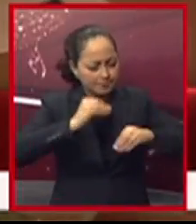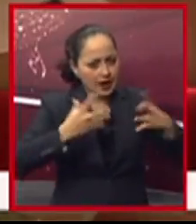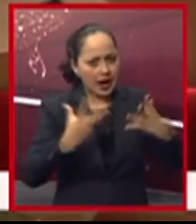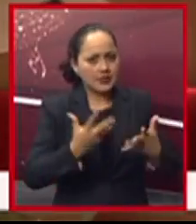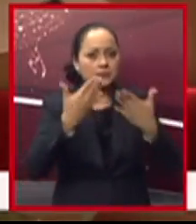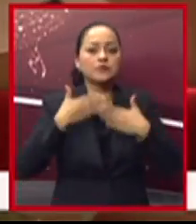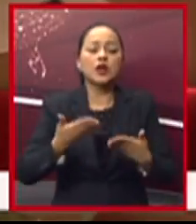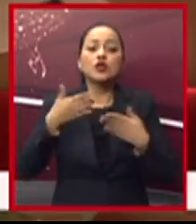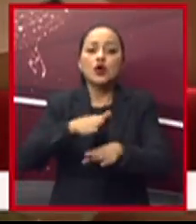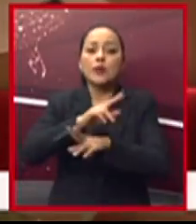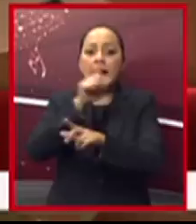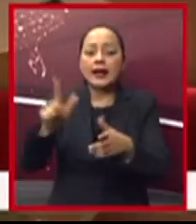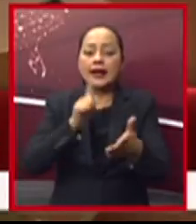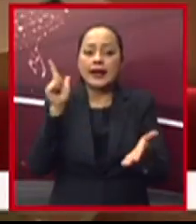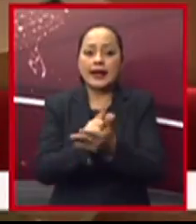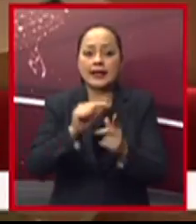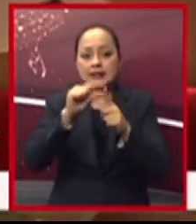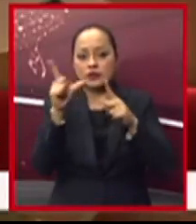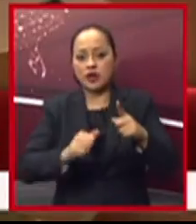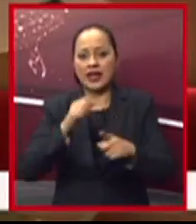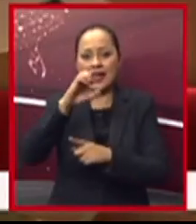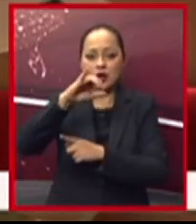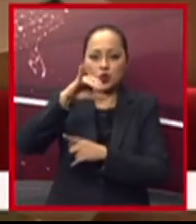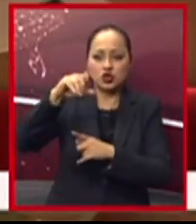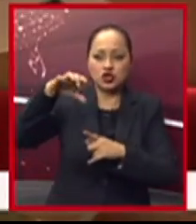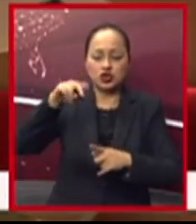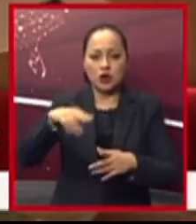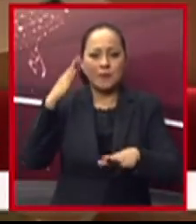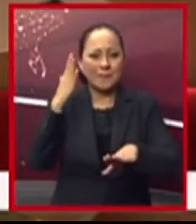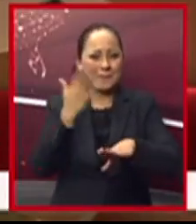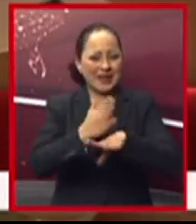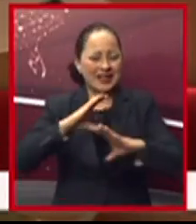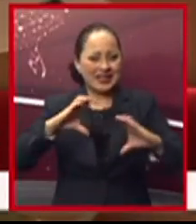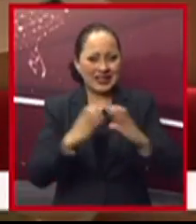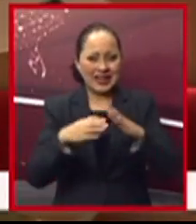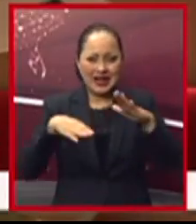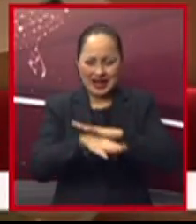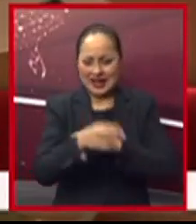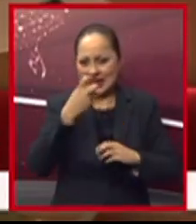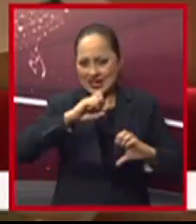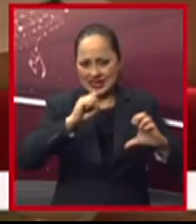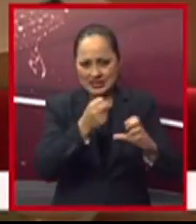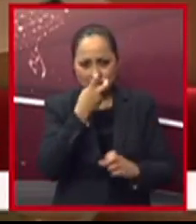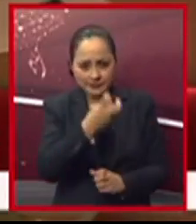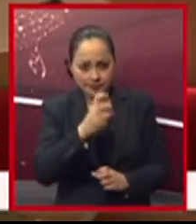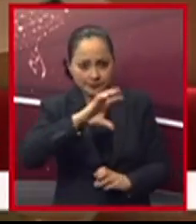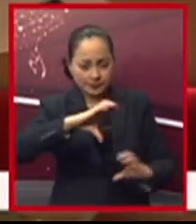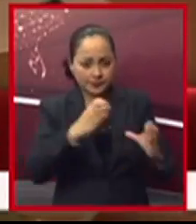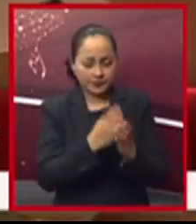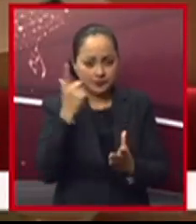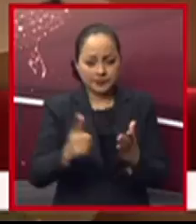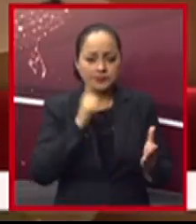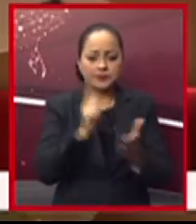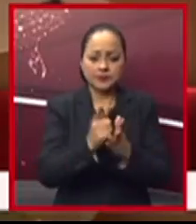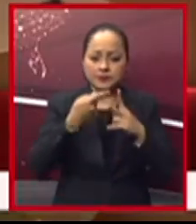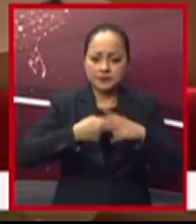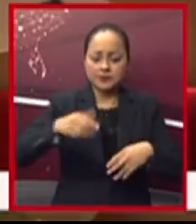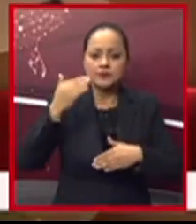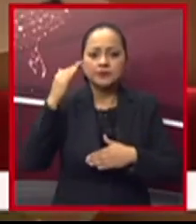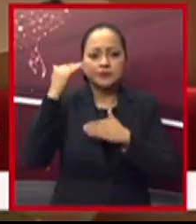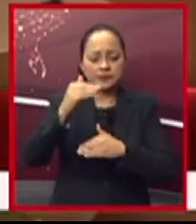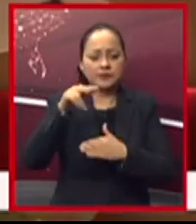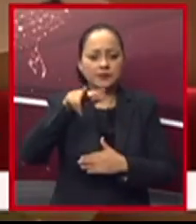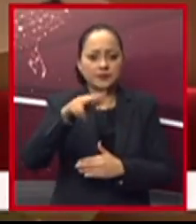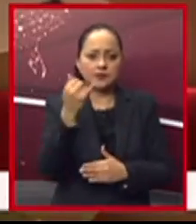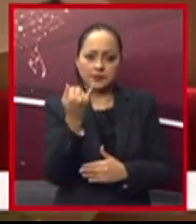Ley Nacional de Ejecución Penal, el término que tenemos para que esta ley entre en vigor es el